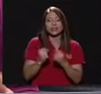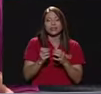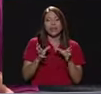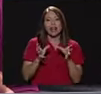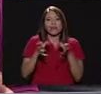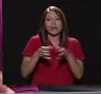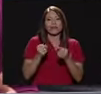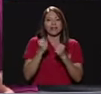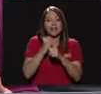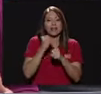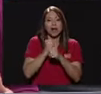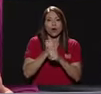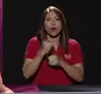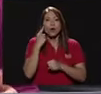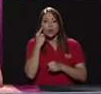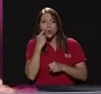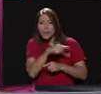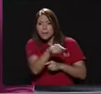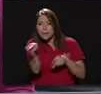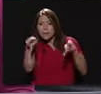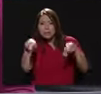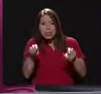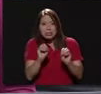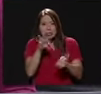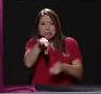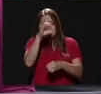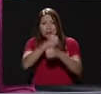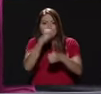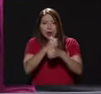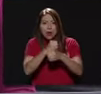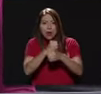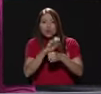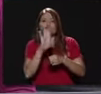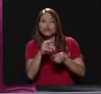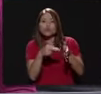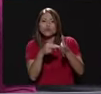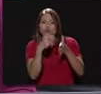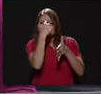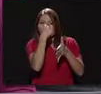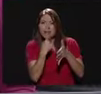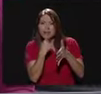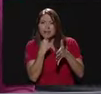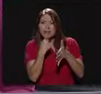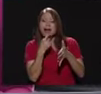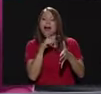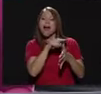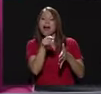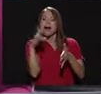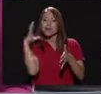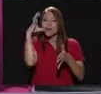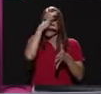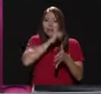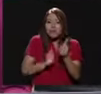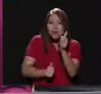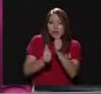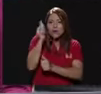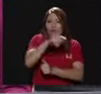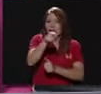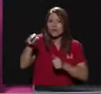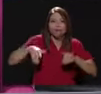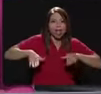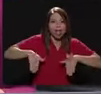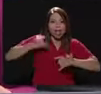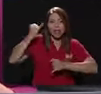perfil de los desempleados, se da cuenta que hay una alta proporción de personas que no han completado la secundaria. Uh-huh. Entonces ahí tenemos ese